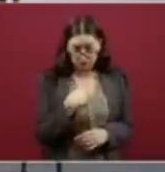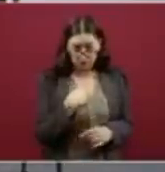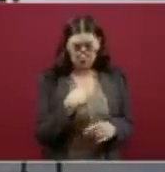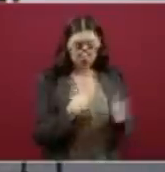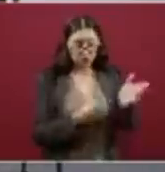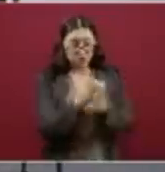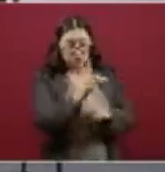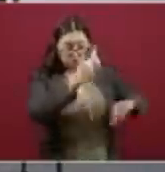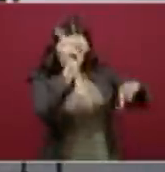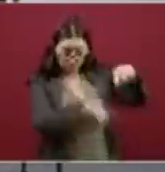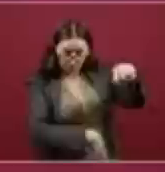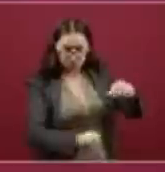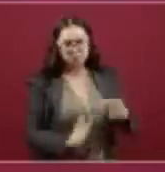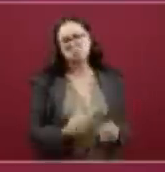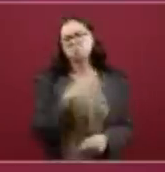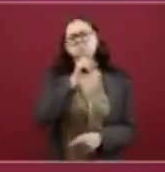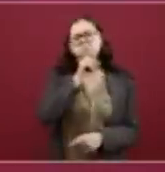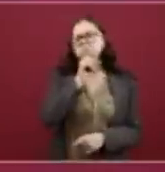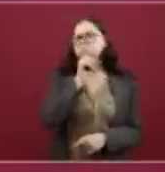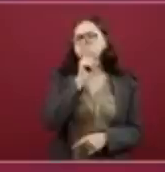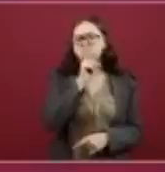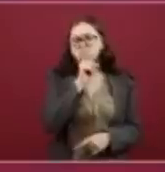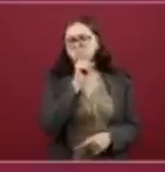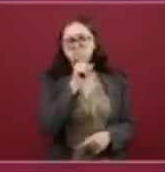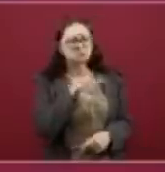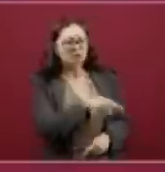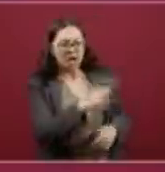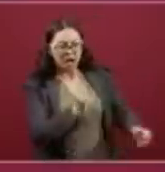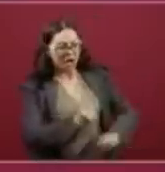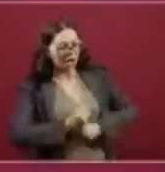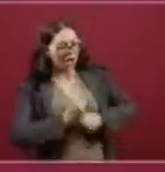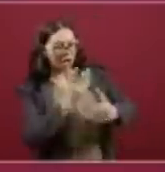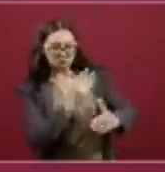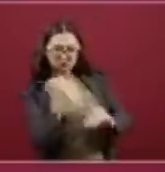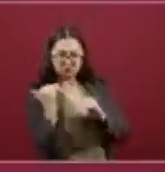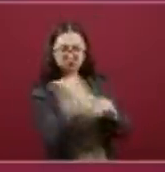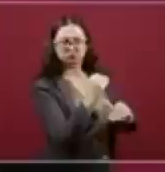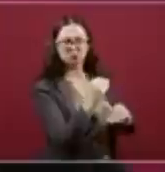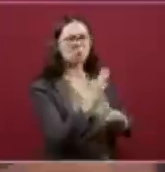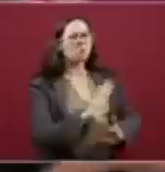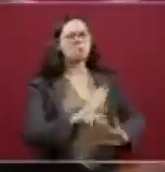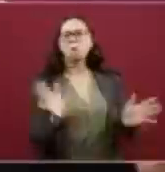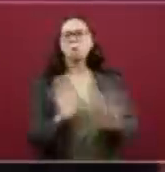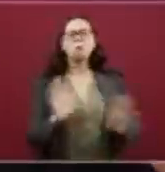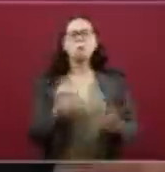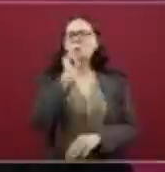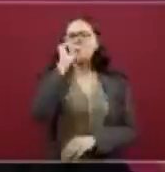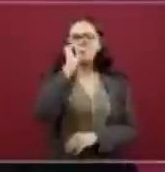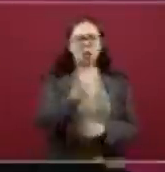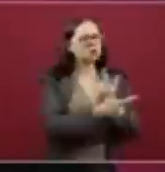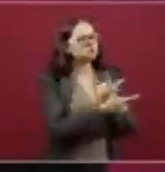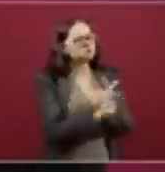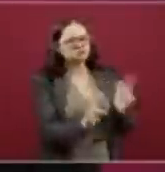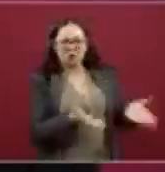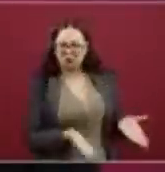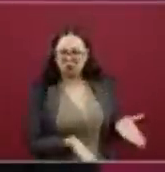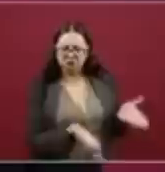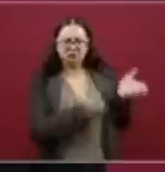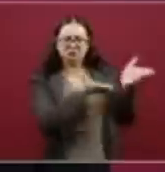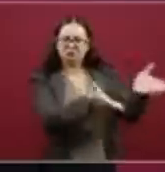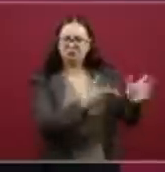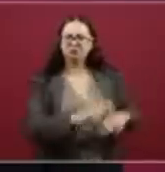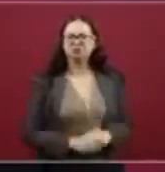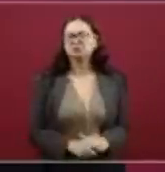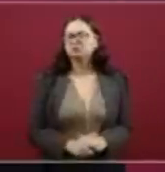ningún derecho, no les estamos limitando ninguna libertad, solo pues